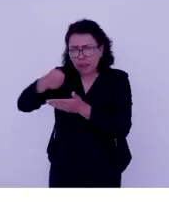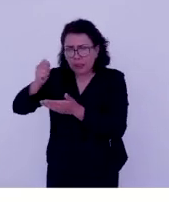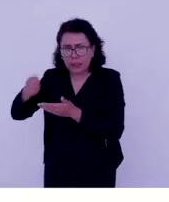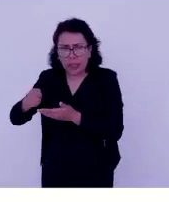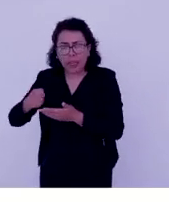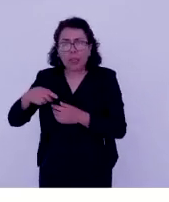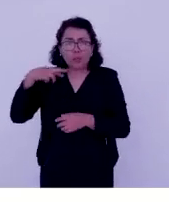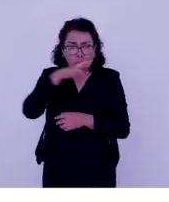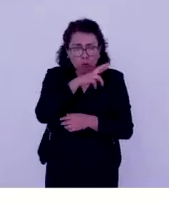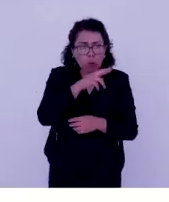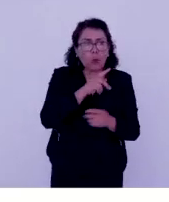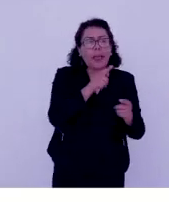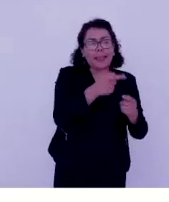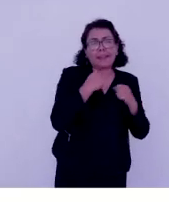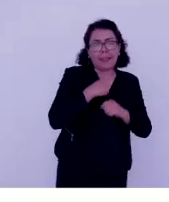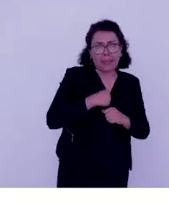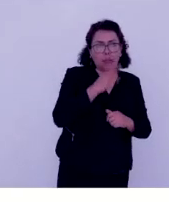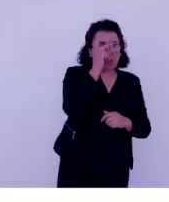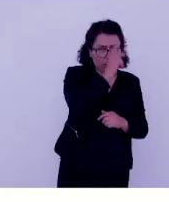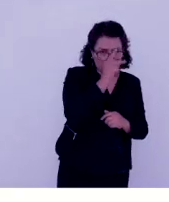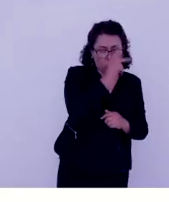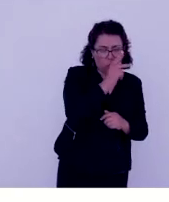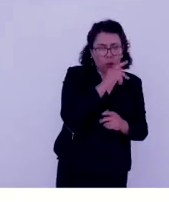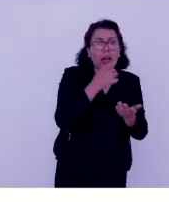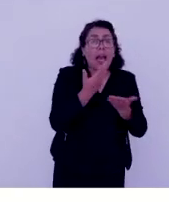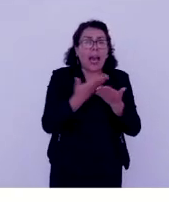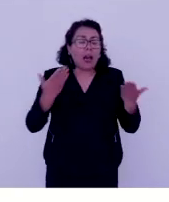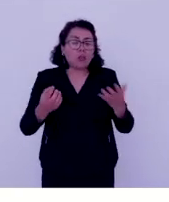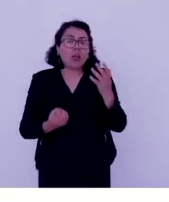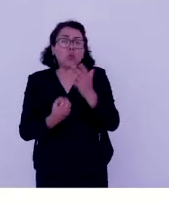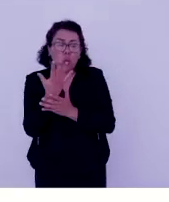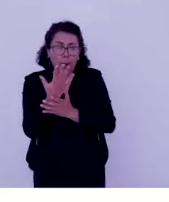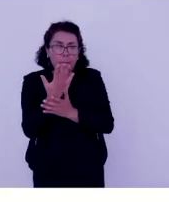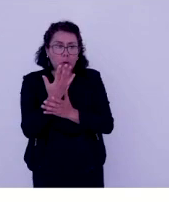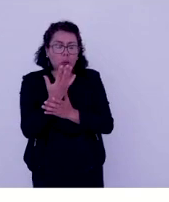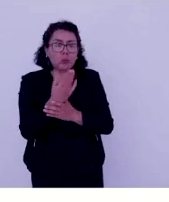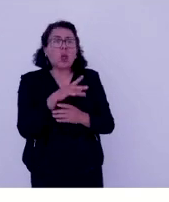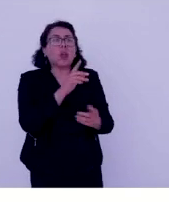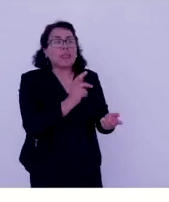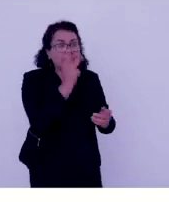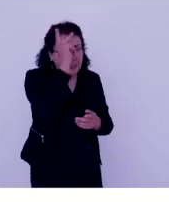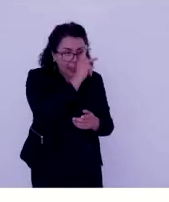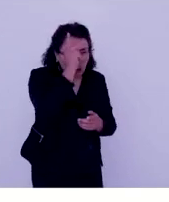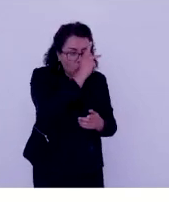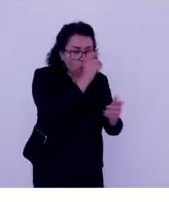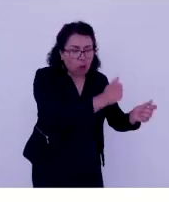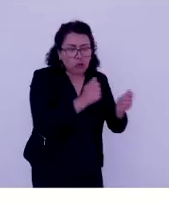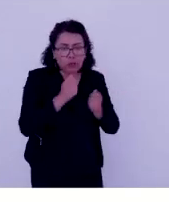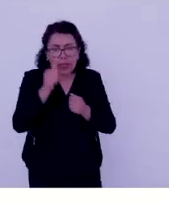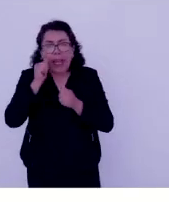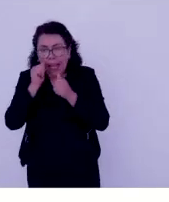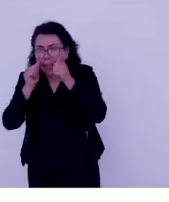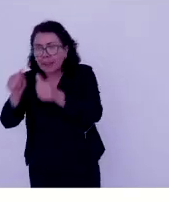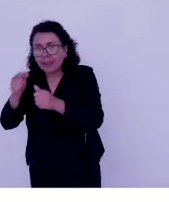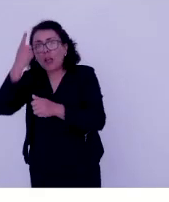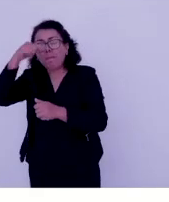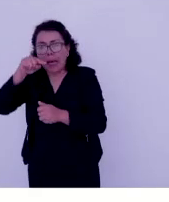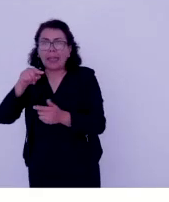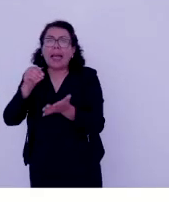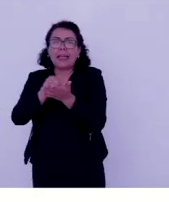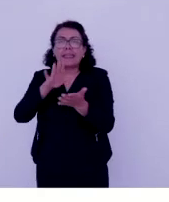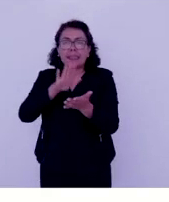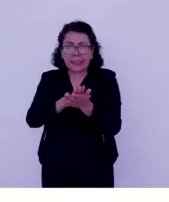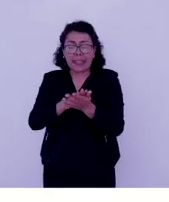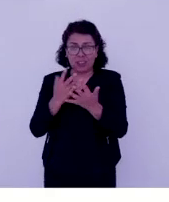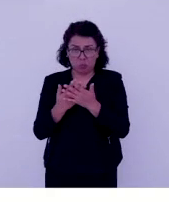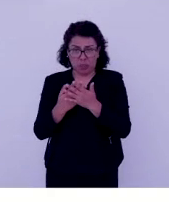psicología el consejo de la judicatura autorizó la contratación de personal por servicios profesionales y de inmediato se logró reducir la asignación de citas